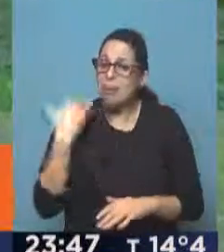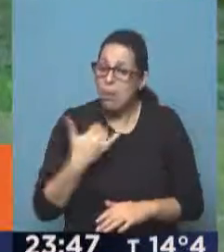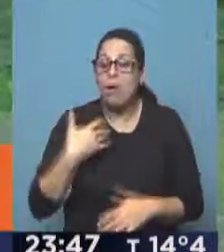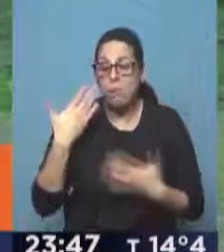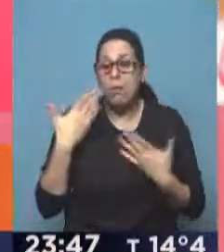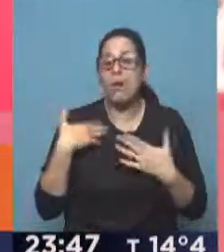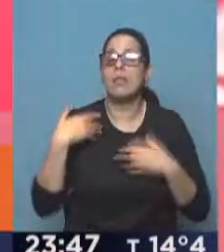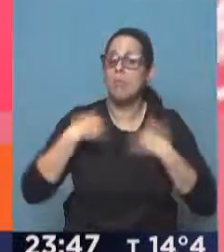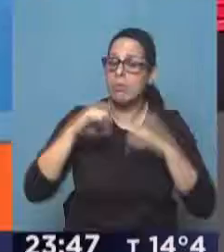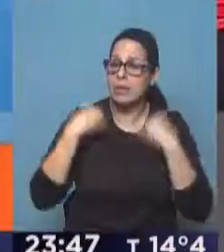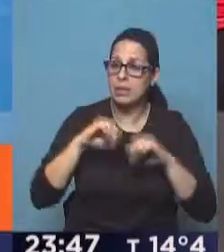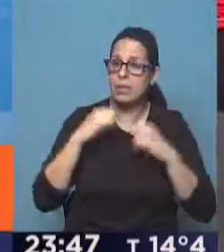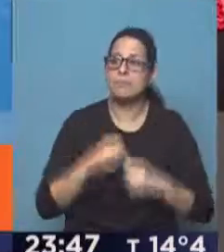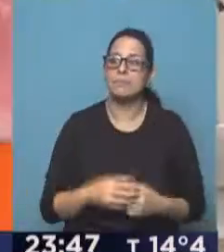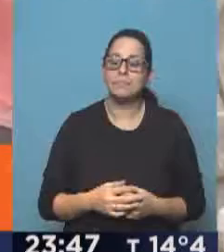practicar.